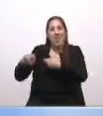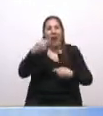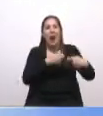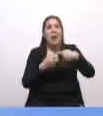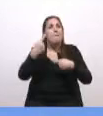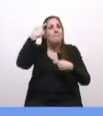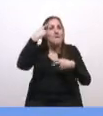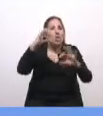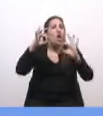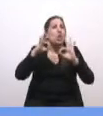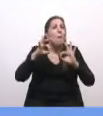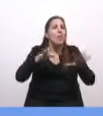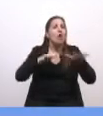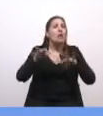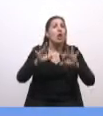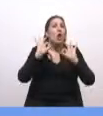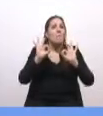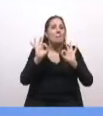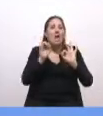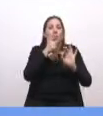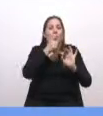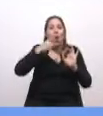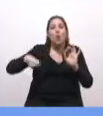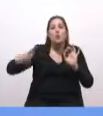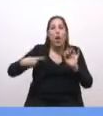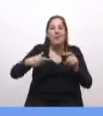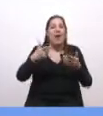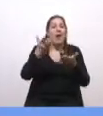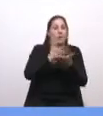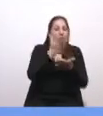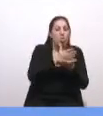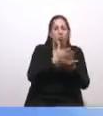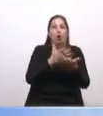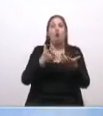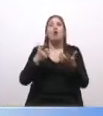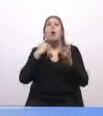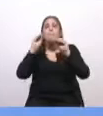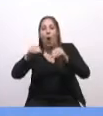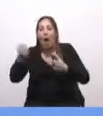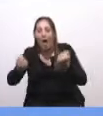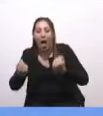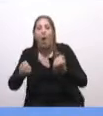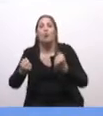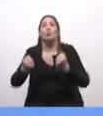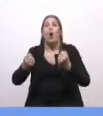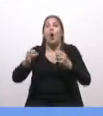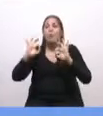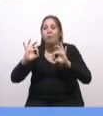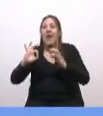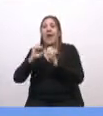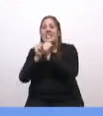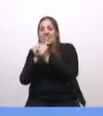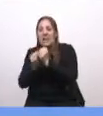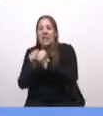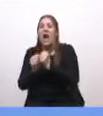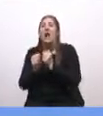actividades de todo el ciclo de vida del neumático de su producción de su uso de su reutilización de su reciclaje de